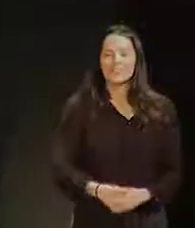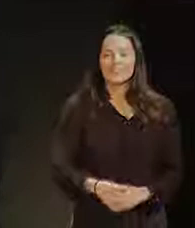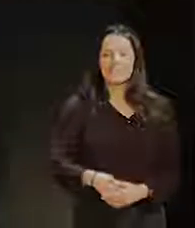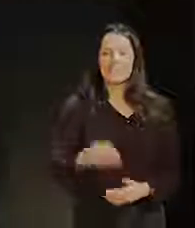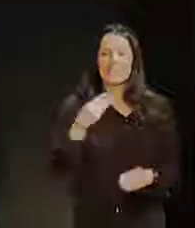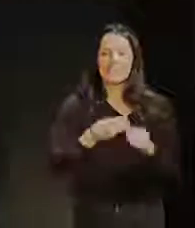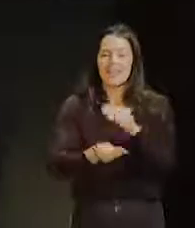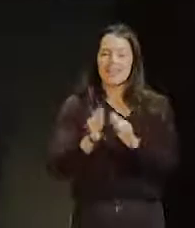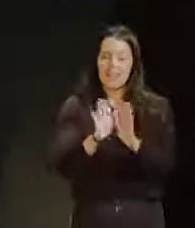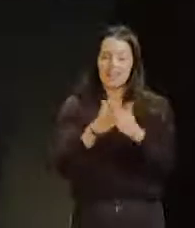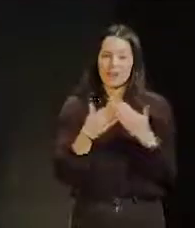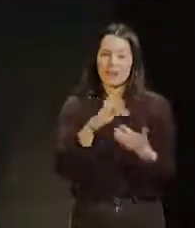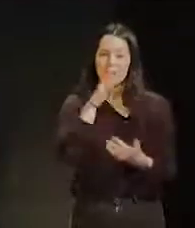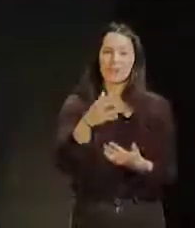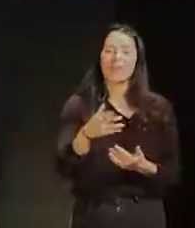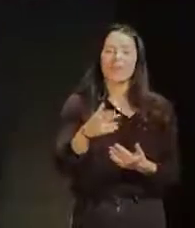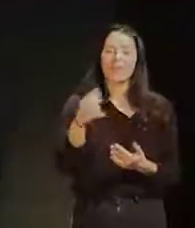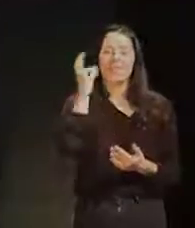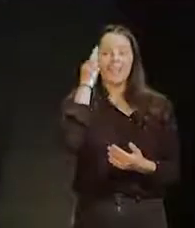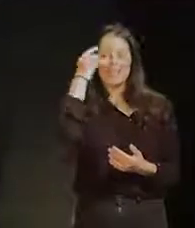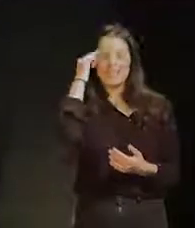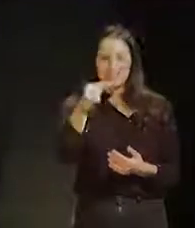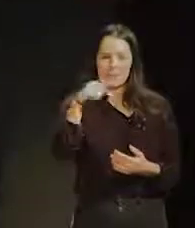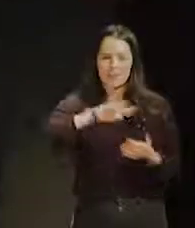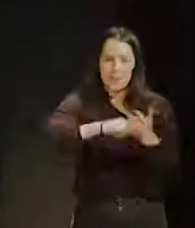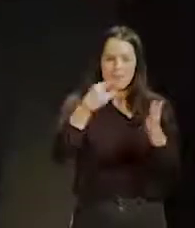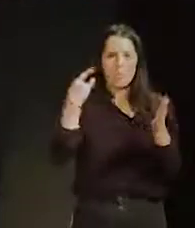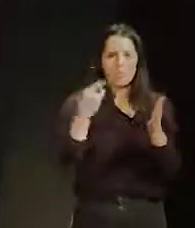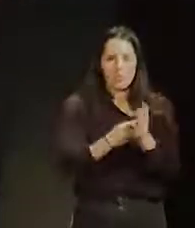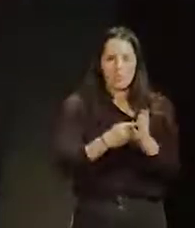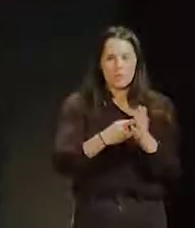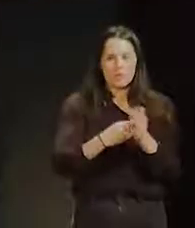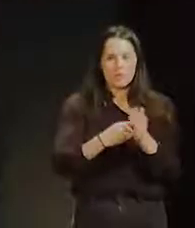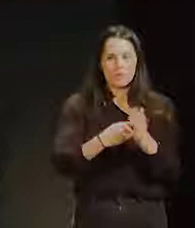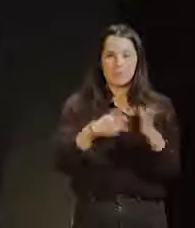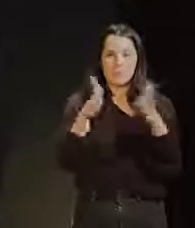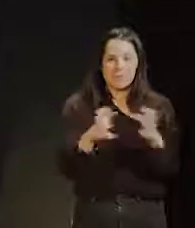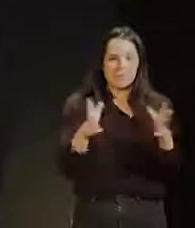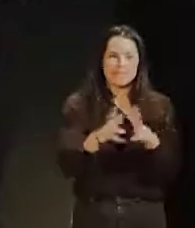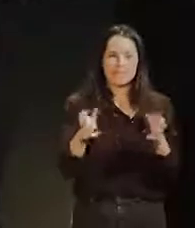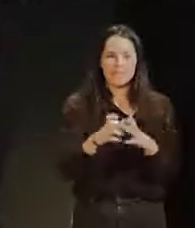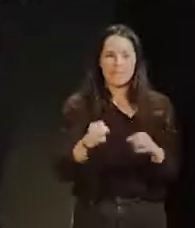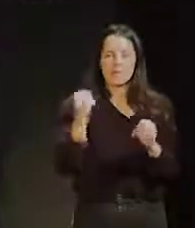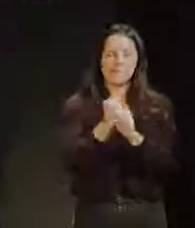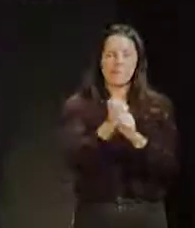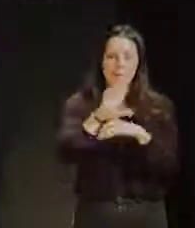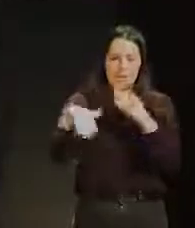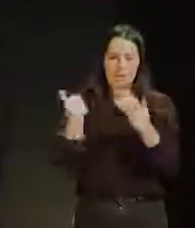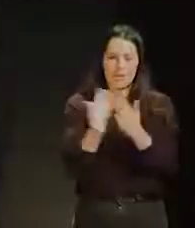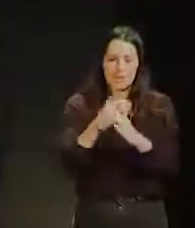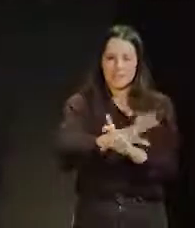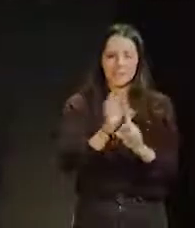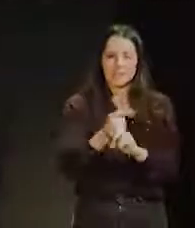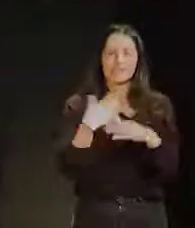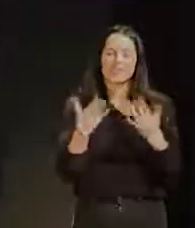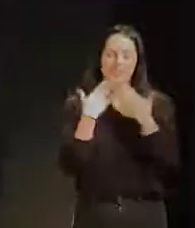Nació. Ella sabe que esto ha sido un proyecto hijo muy, muy, muy deseado. Y